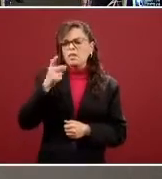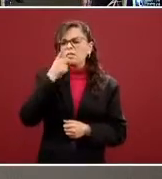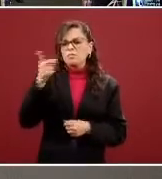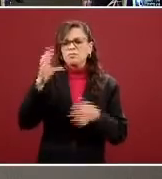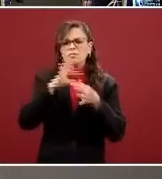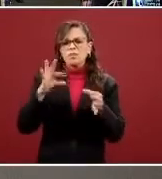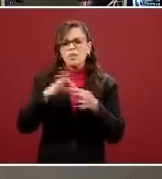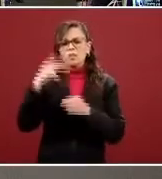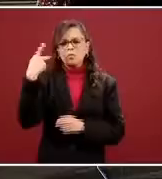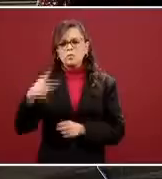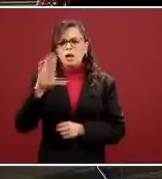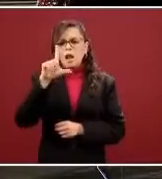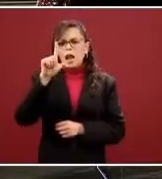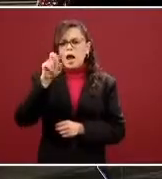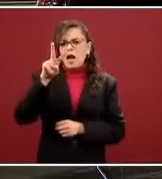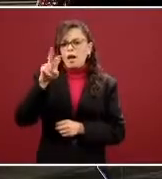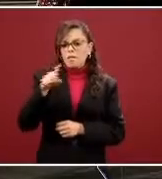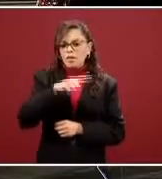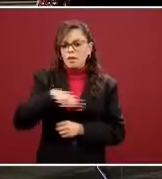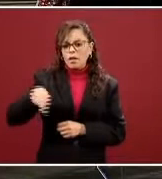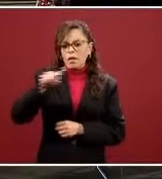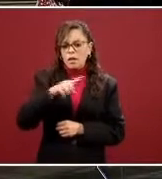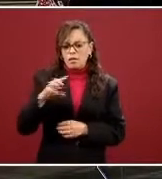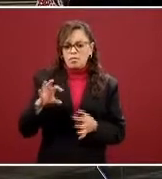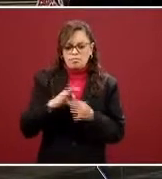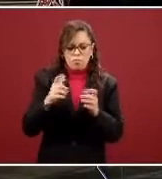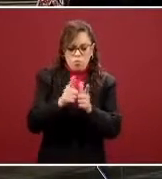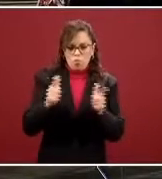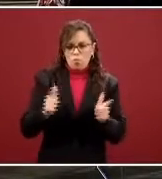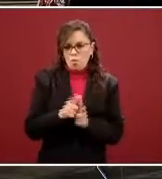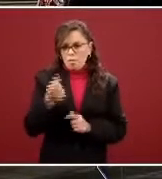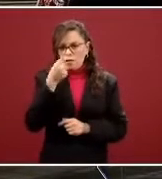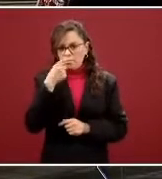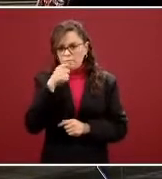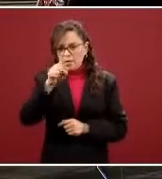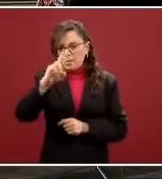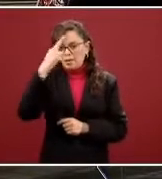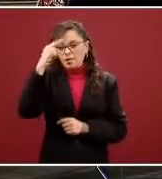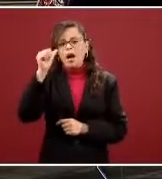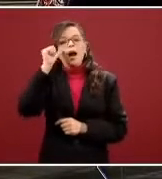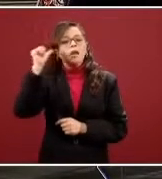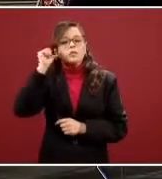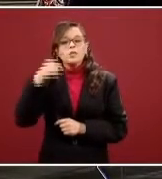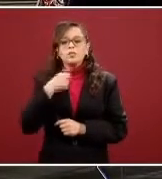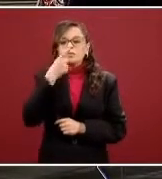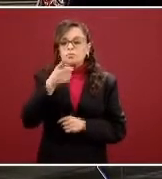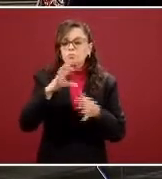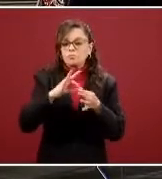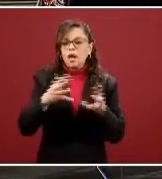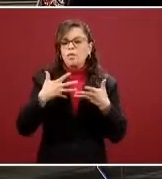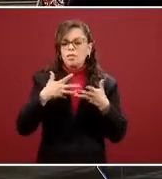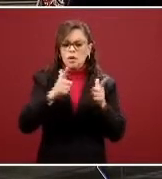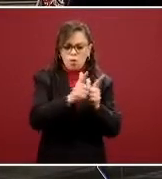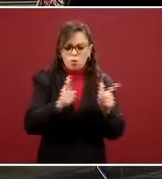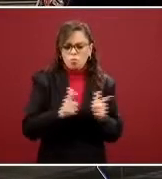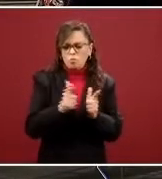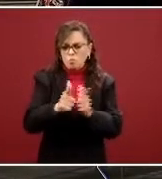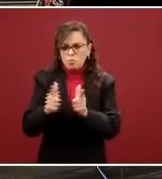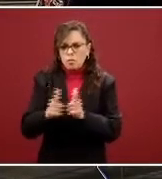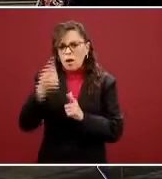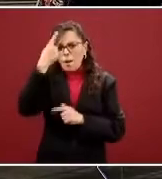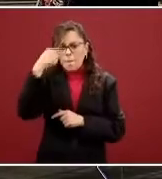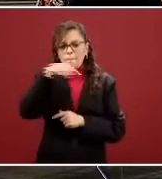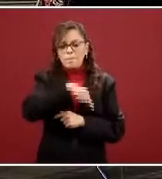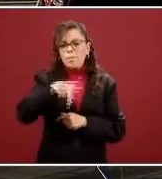que tenemos dentro del grupo de medicamentos. Y si recuerdan, ayer comenté que había un grupo de insumos para equipos de protección personal,